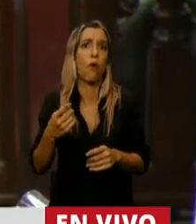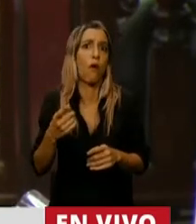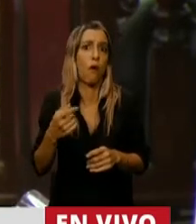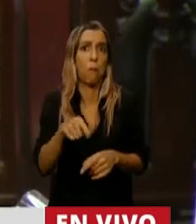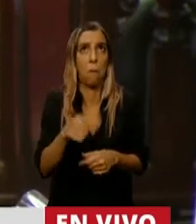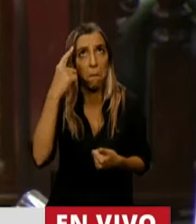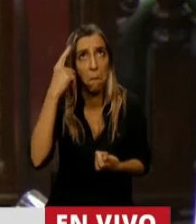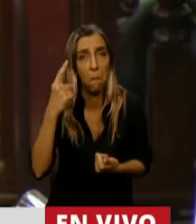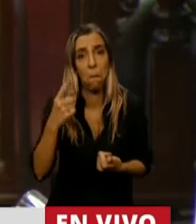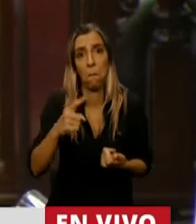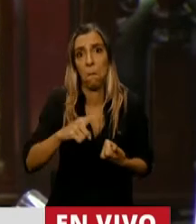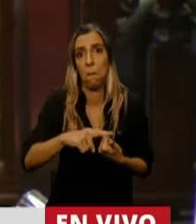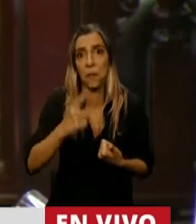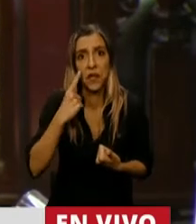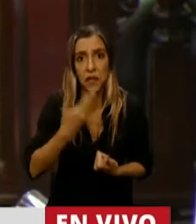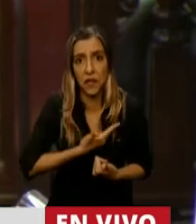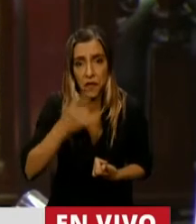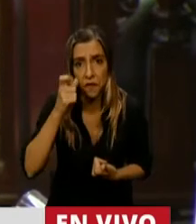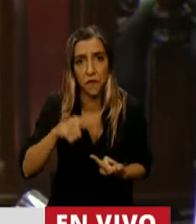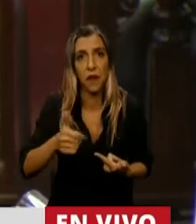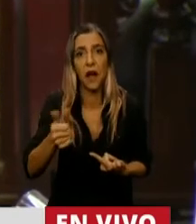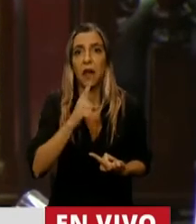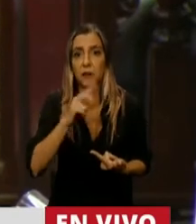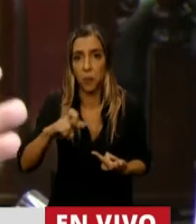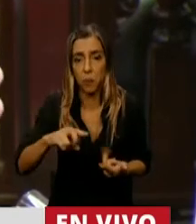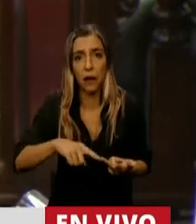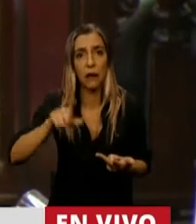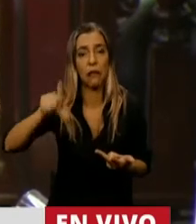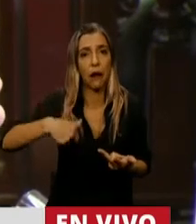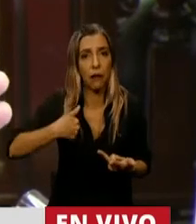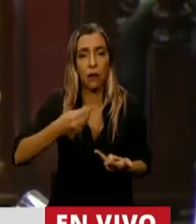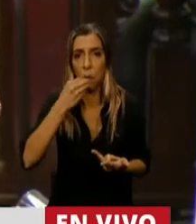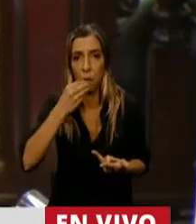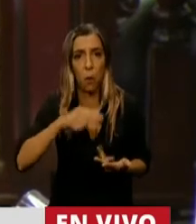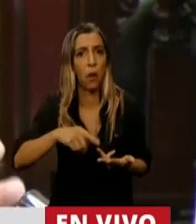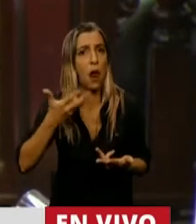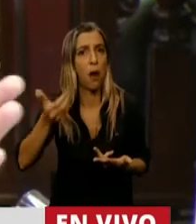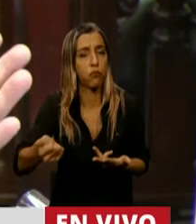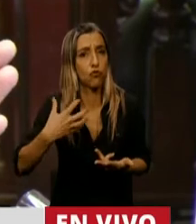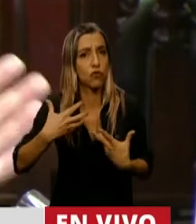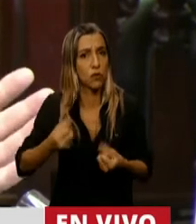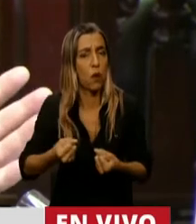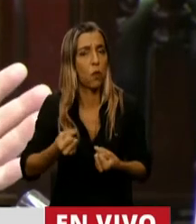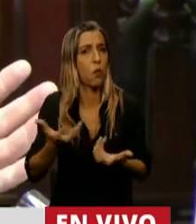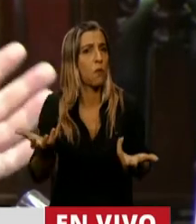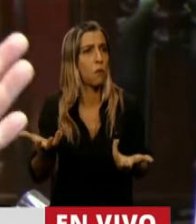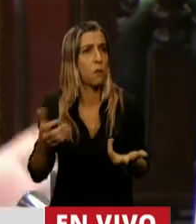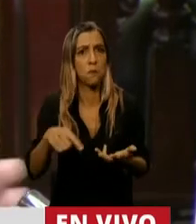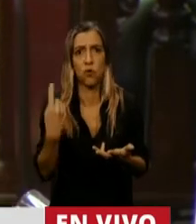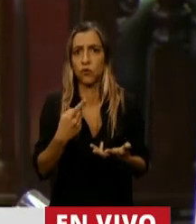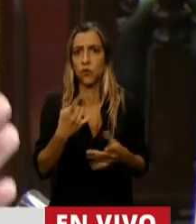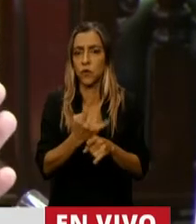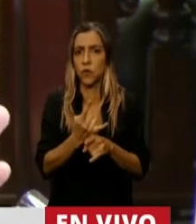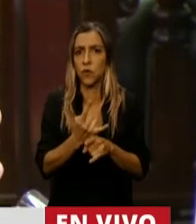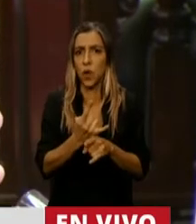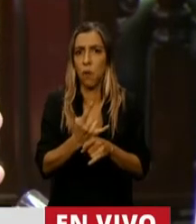el ATP, cuando se avanzó con la tarjeta alimentaria, con los apoyos al sistema sanitario, acá no se excluyó absolutamente a nadie. Y lo